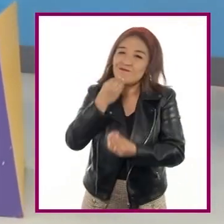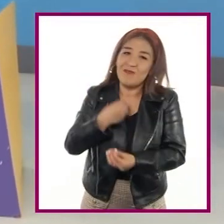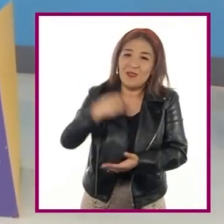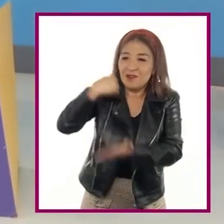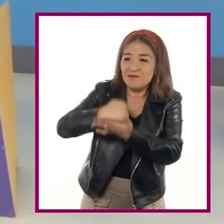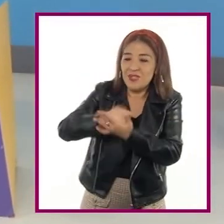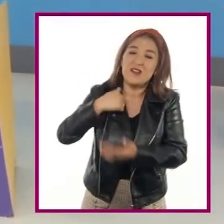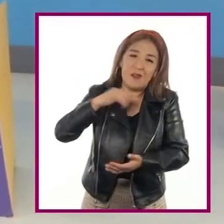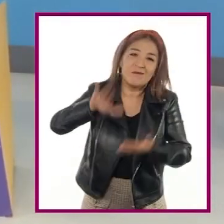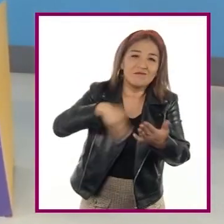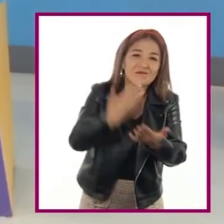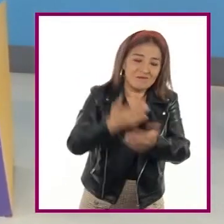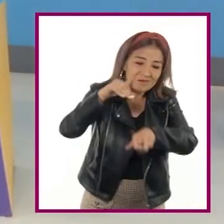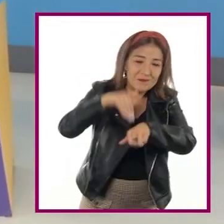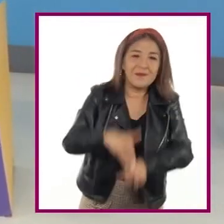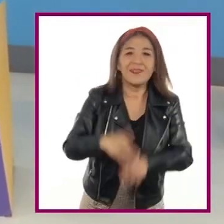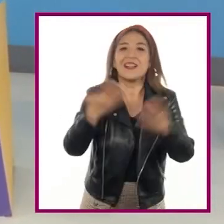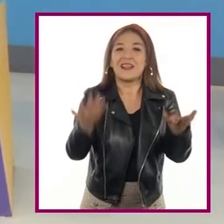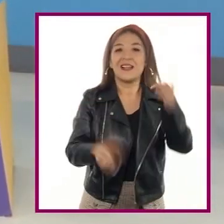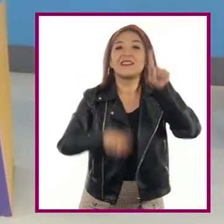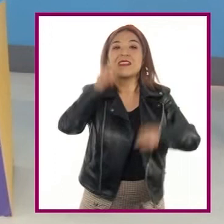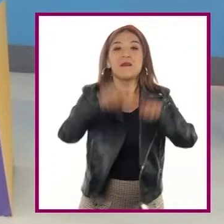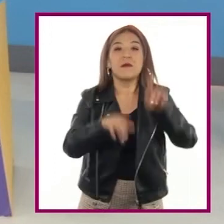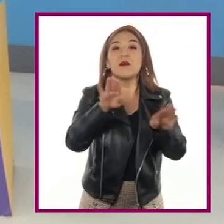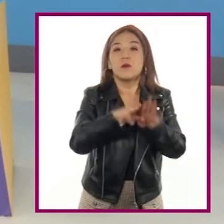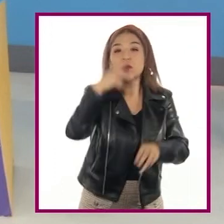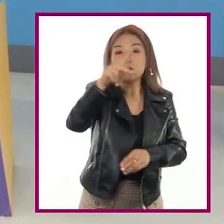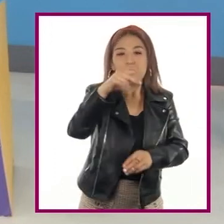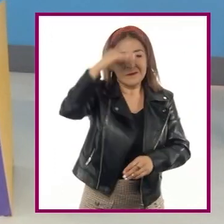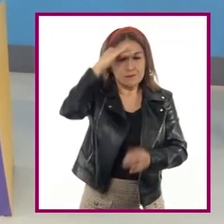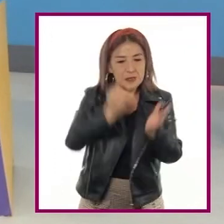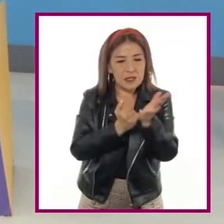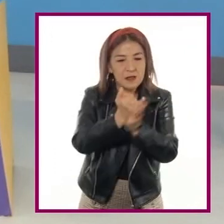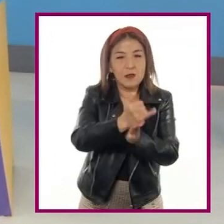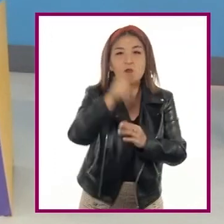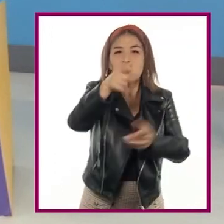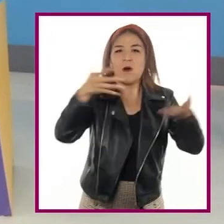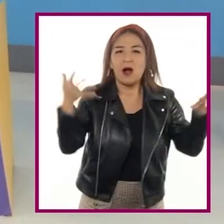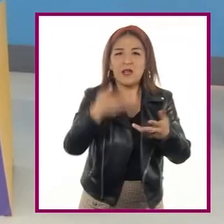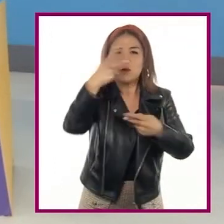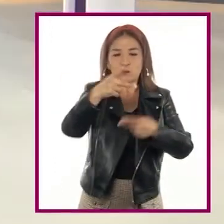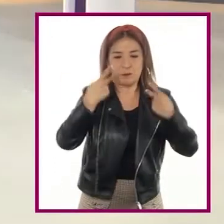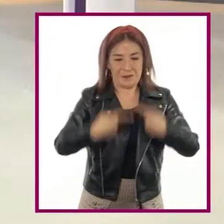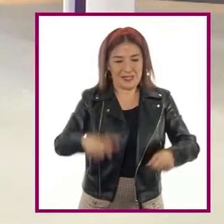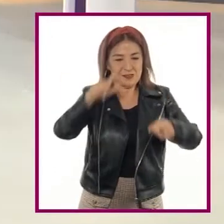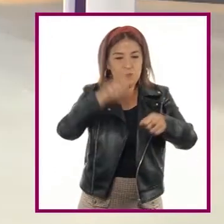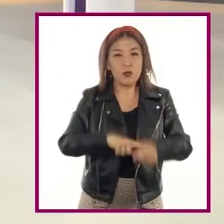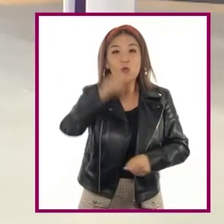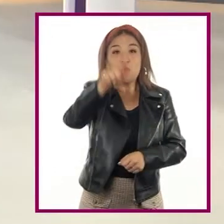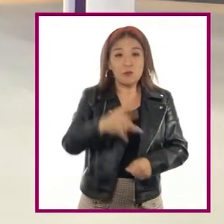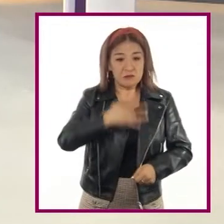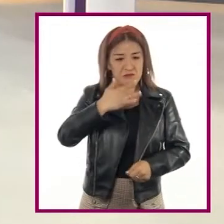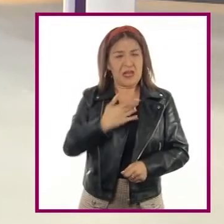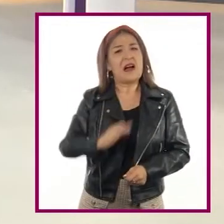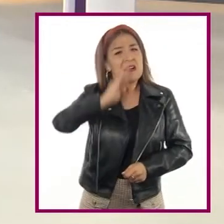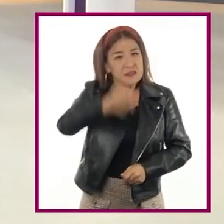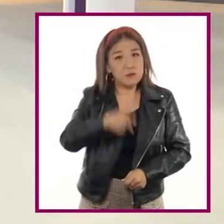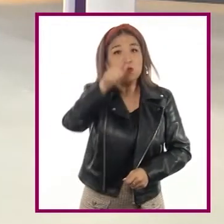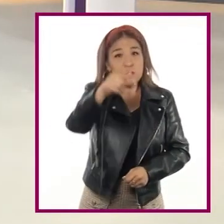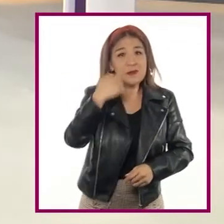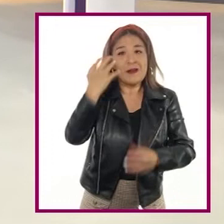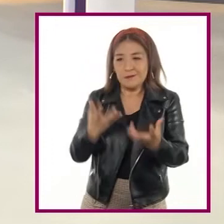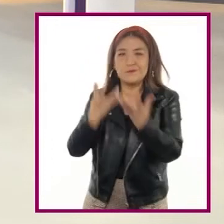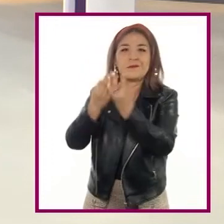al enfrentarse a la presión y tomar decisiones, forjan su propia autonomía. Y para ello es necesaria